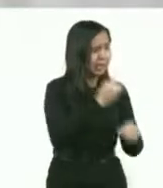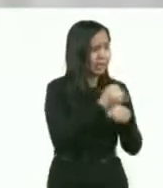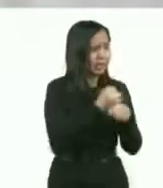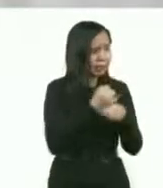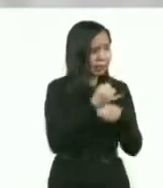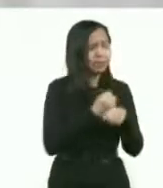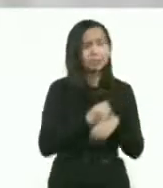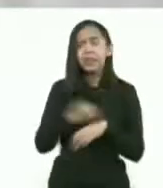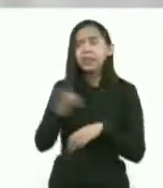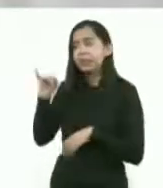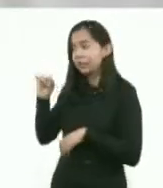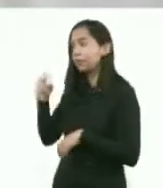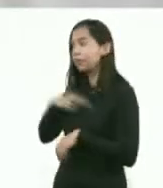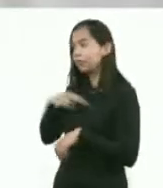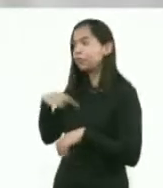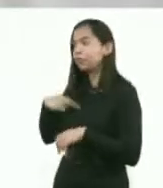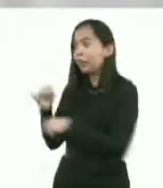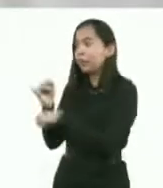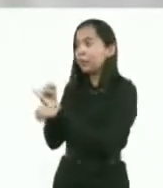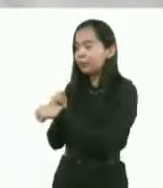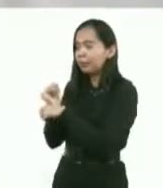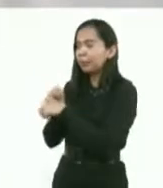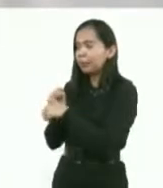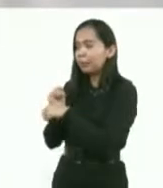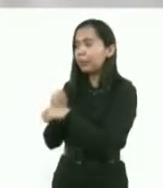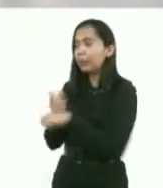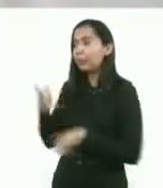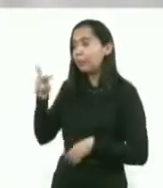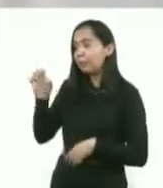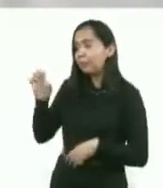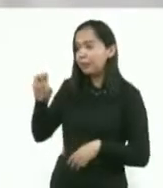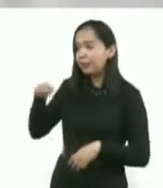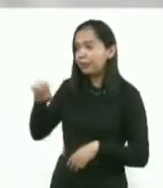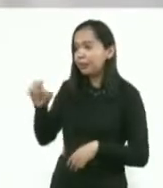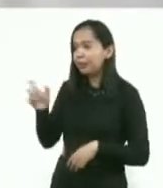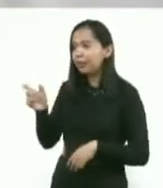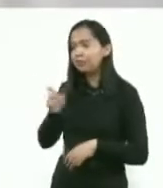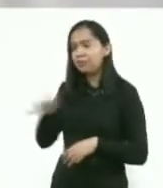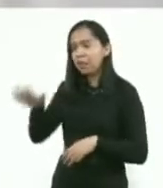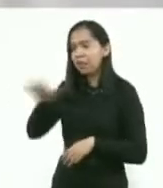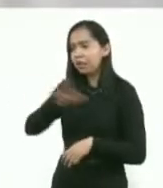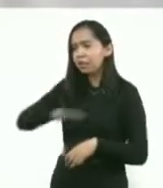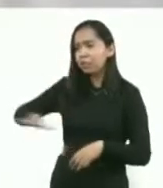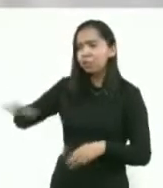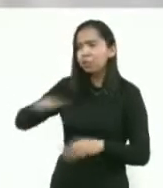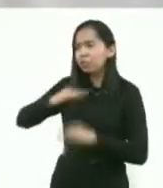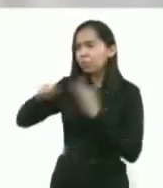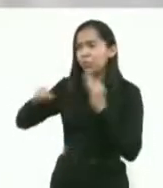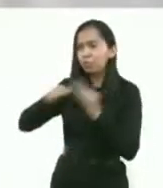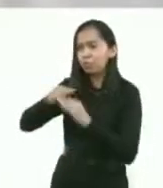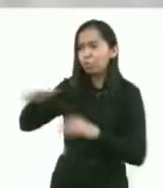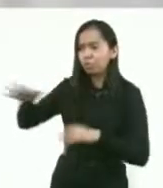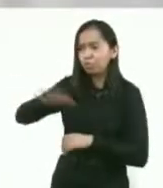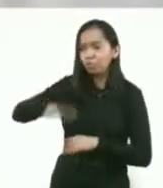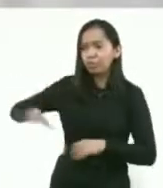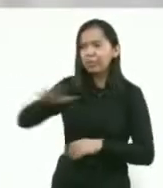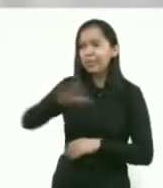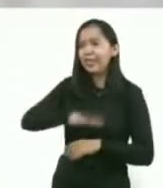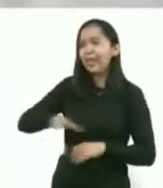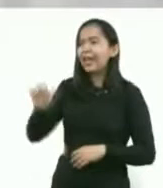se lo ponen, también BP se lo pone, Pemex se lo pone. Todas las gasolinas llevan